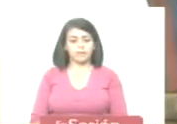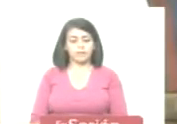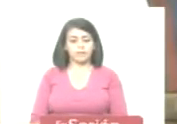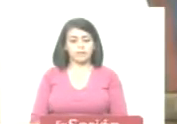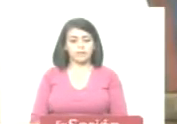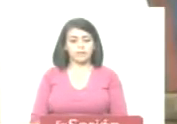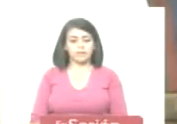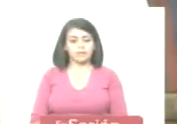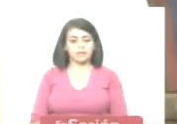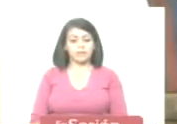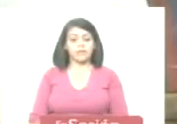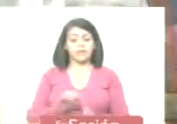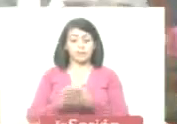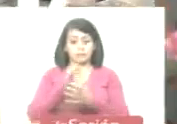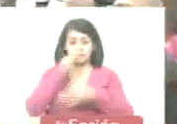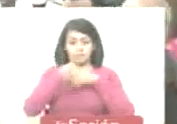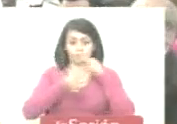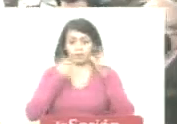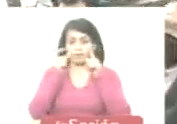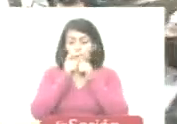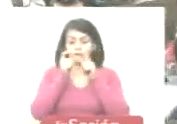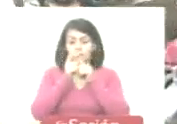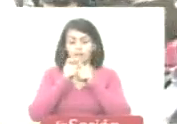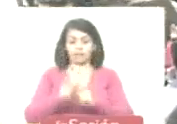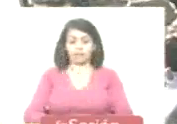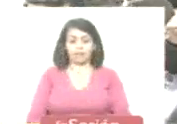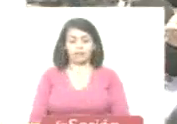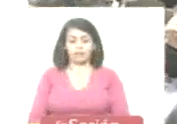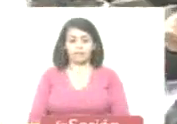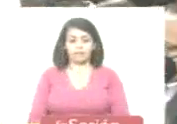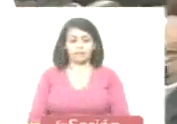Gracias, querido camarada, para un comentario.